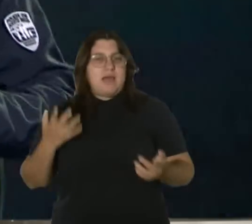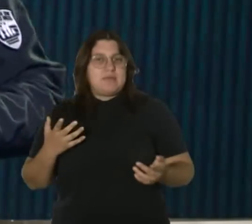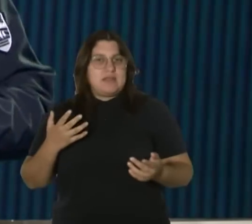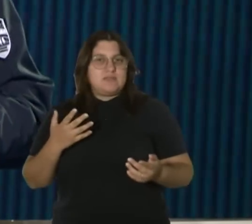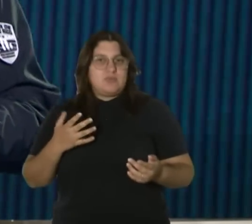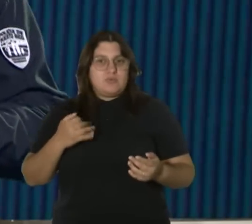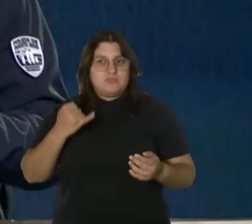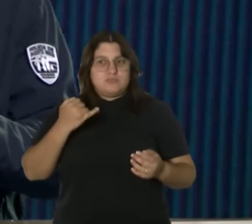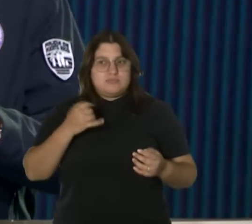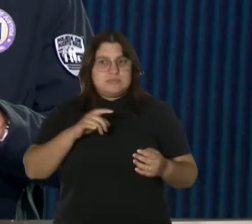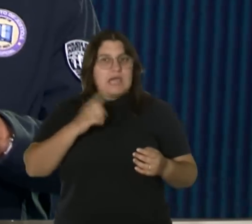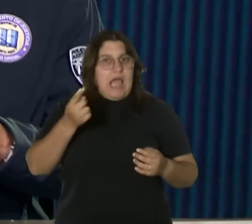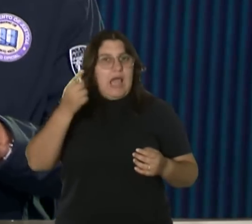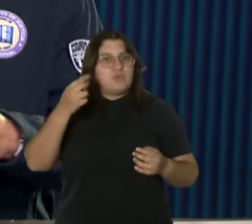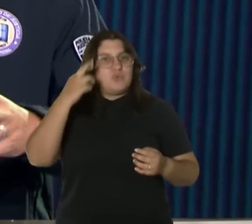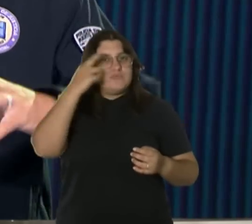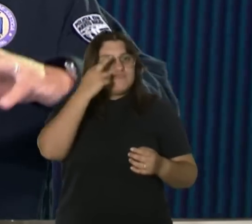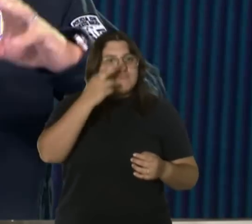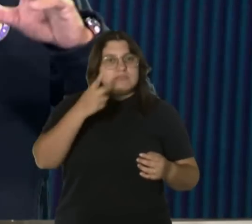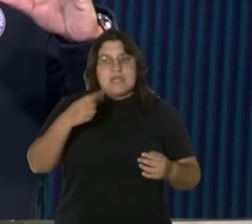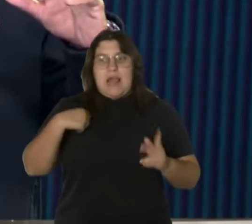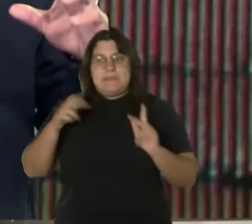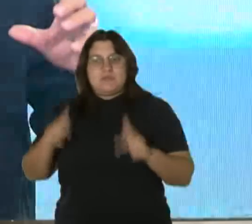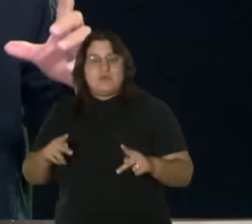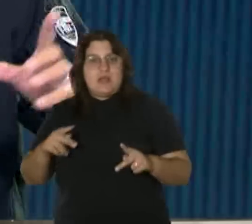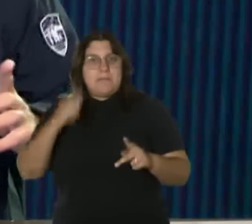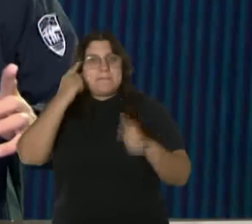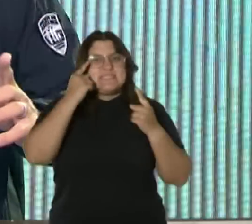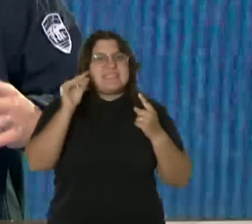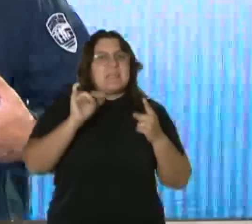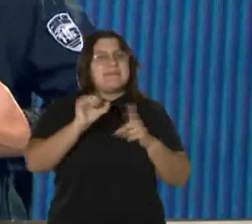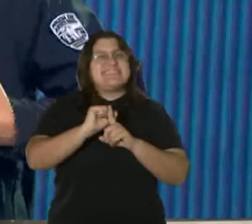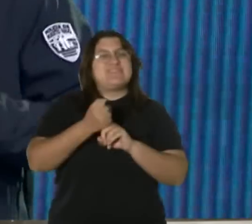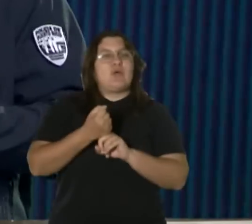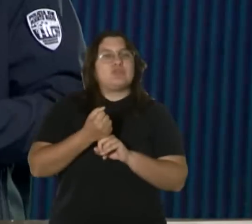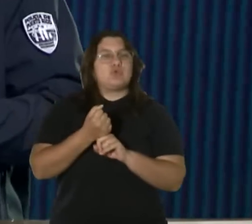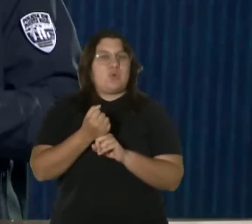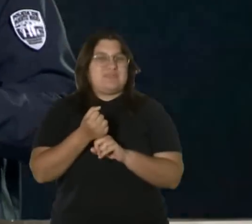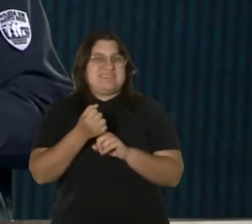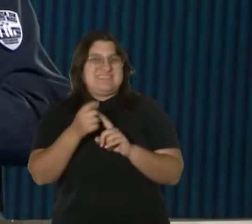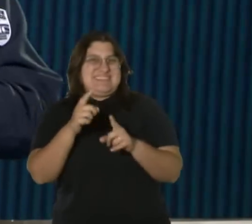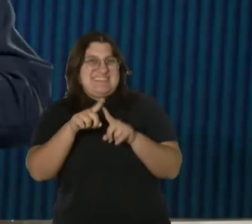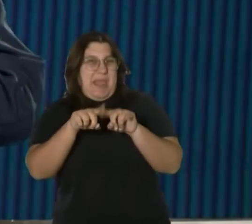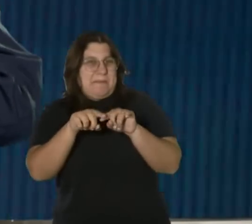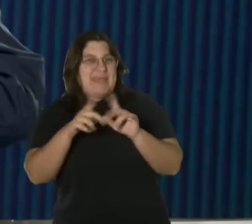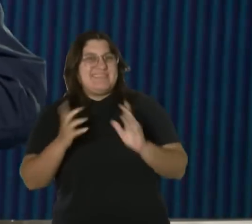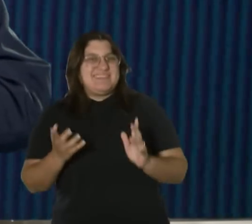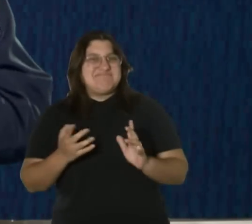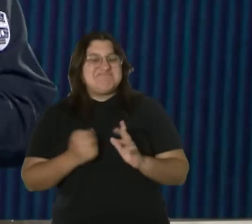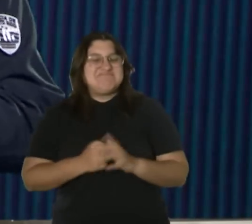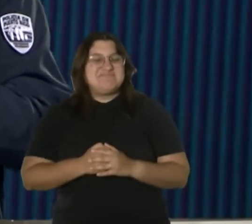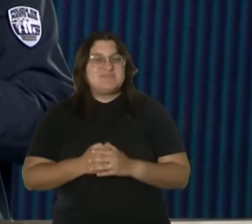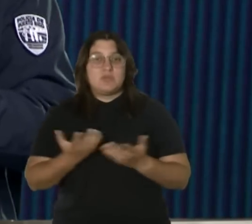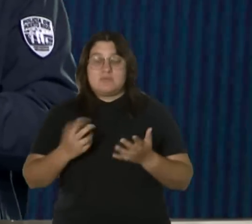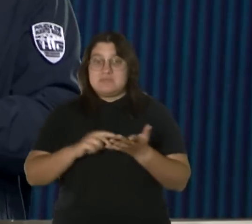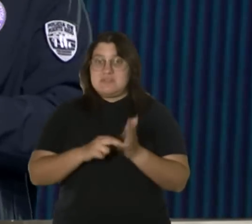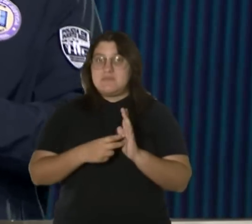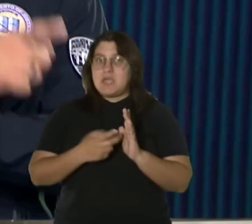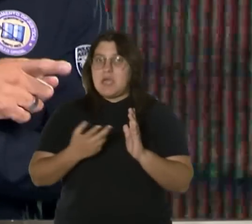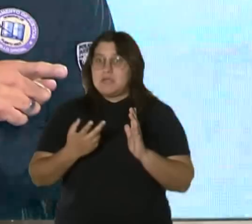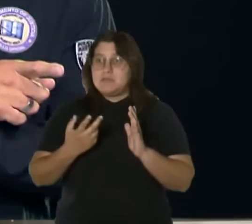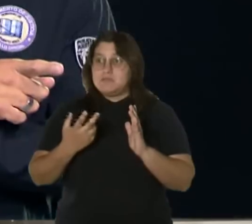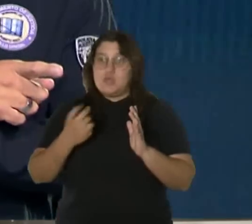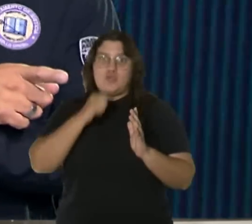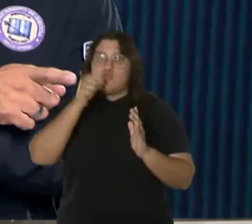o ir razonable de la actuación de la gente la totalidad de las circunstancias Así que se permite por vía de excepción que existan registros